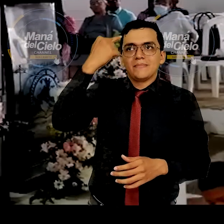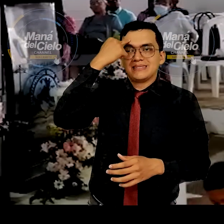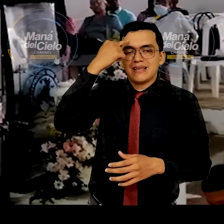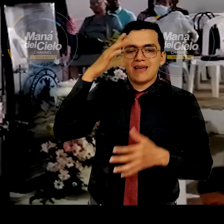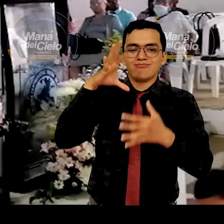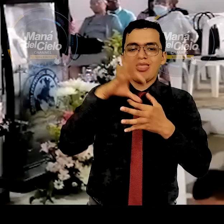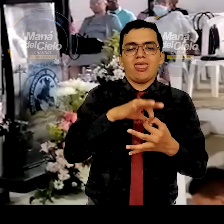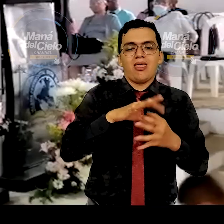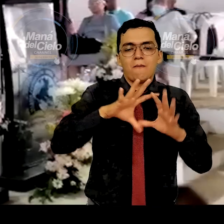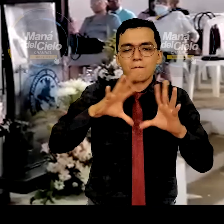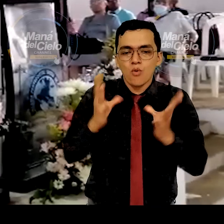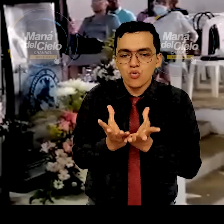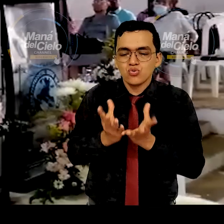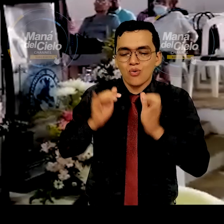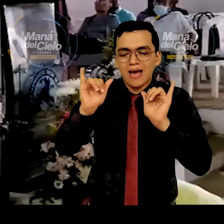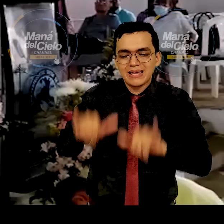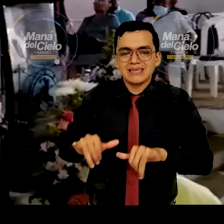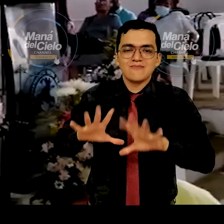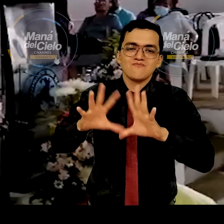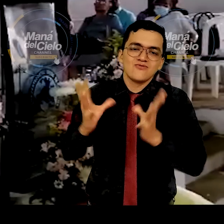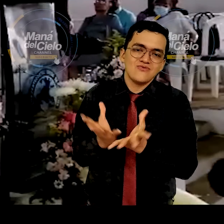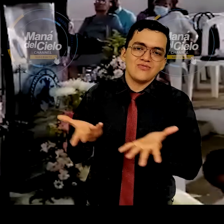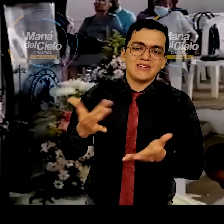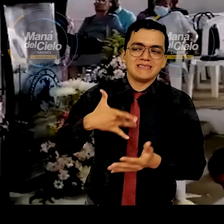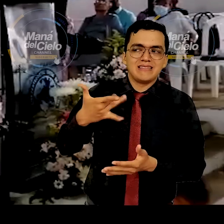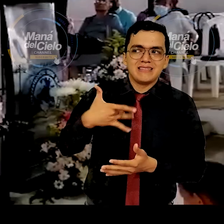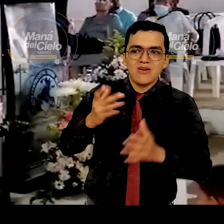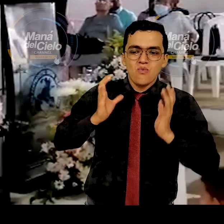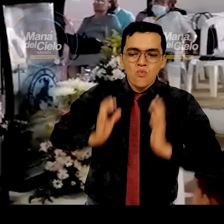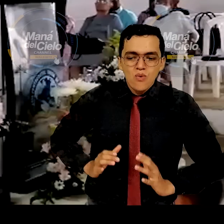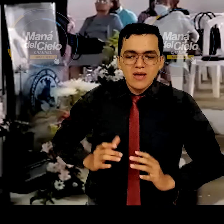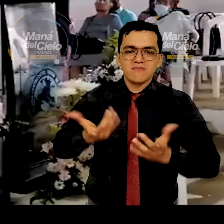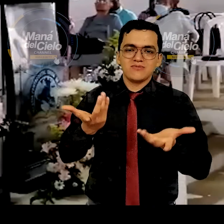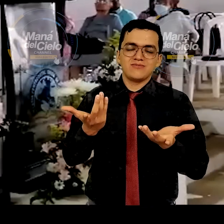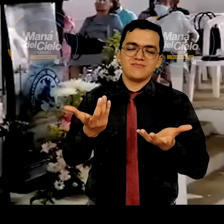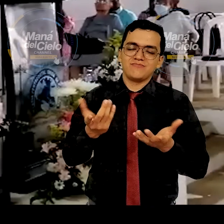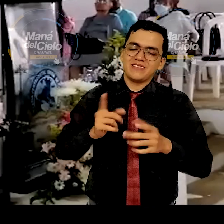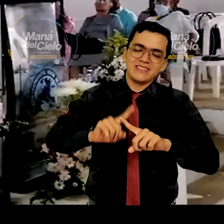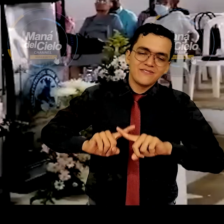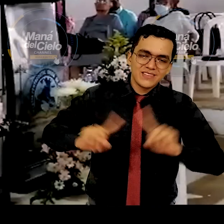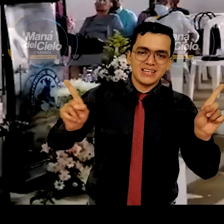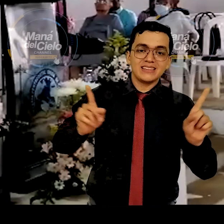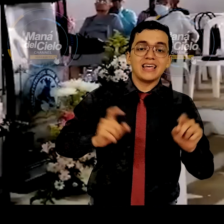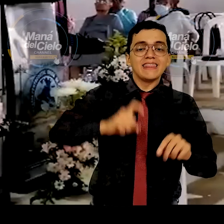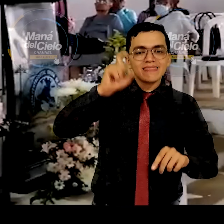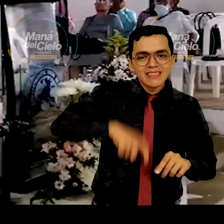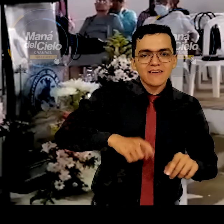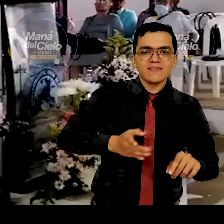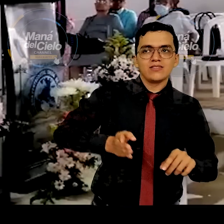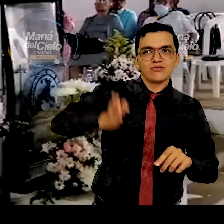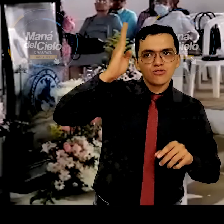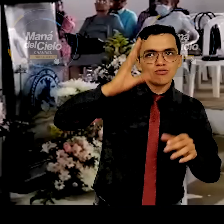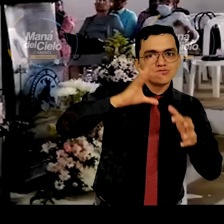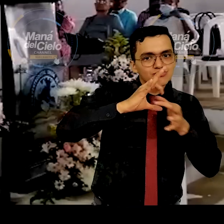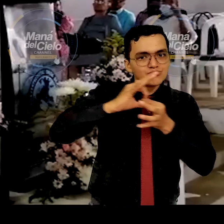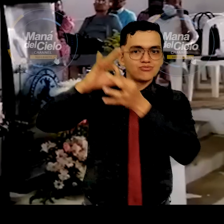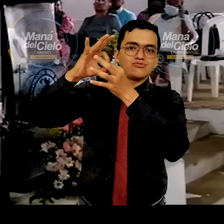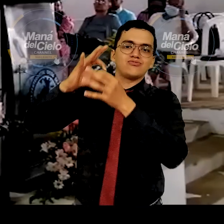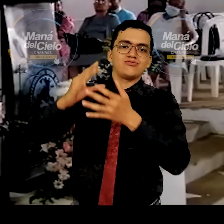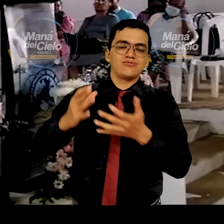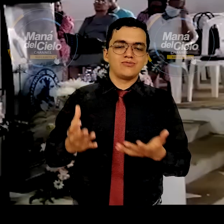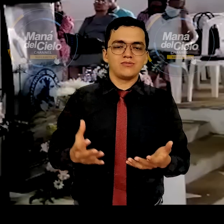Usted se entregó a una religión que a menos que usted cree en el milagro, no le sirve. Porque una